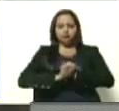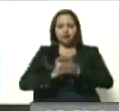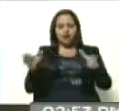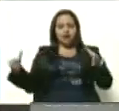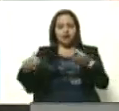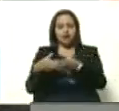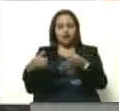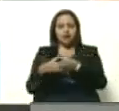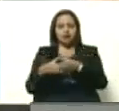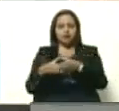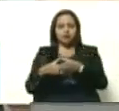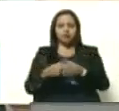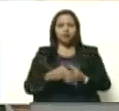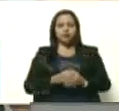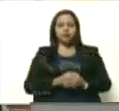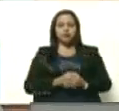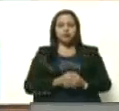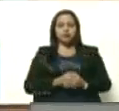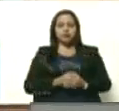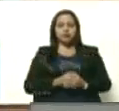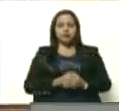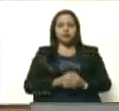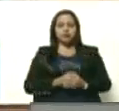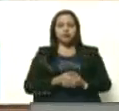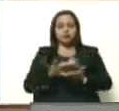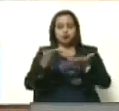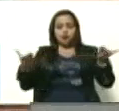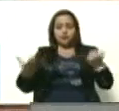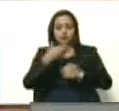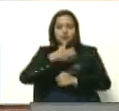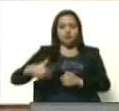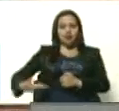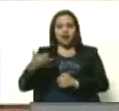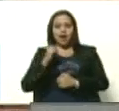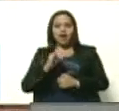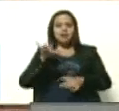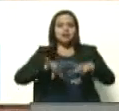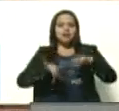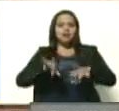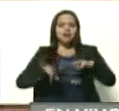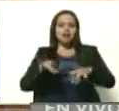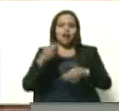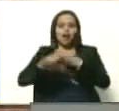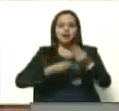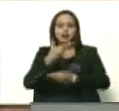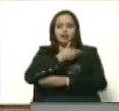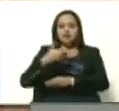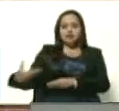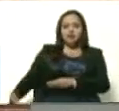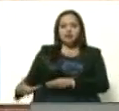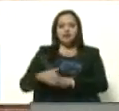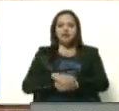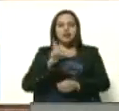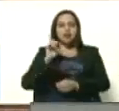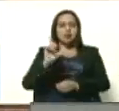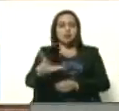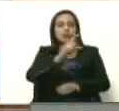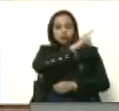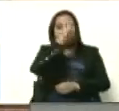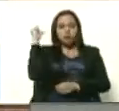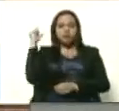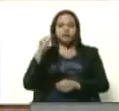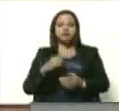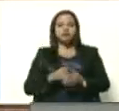equipo Jorge, presidente, que conforma la Secretaría Ejecutiva de la Presidencia del Partido Socialista Unido de